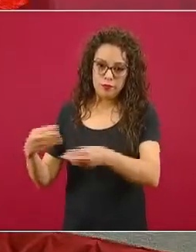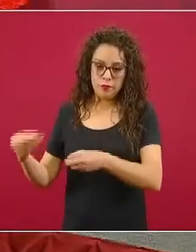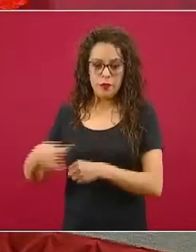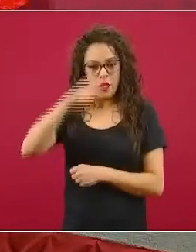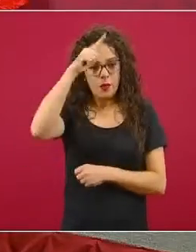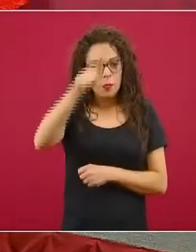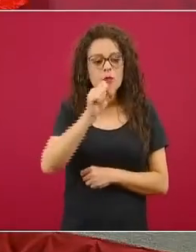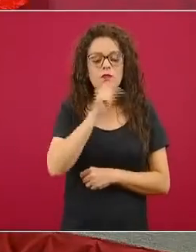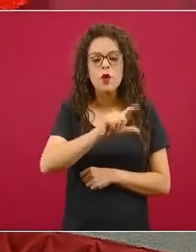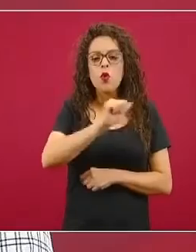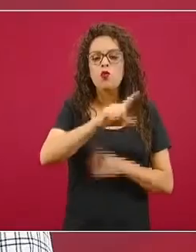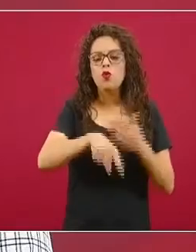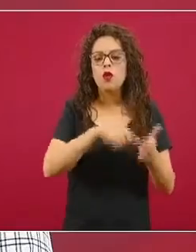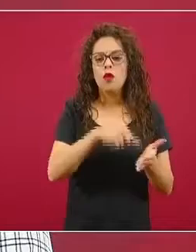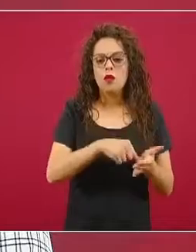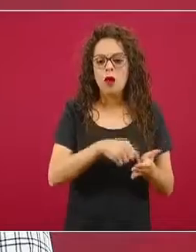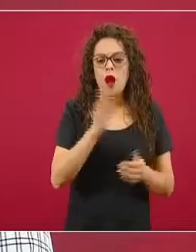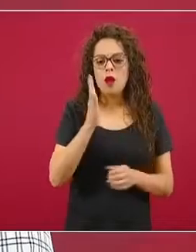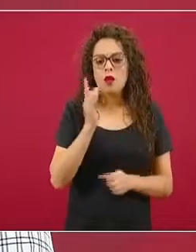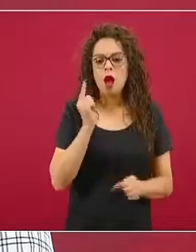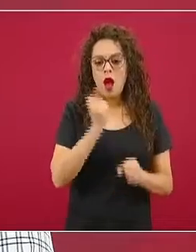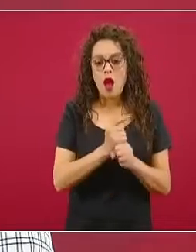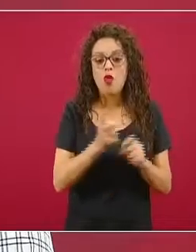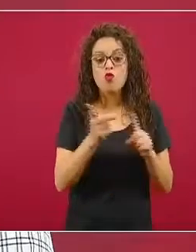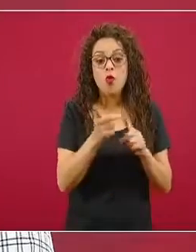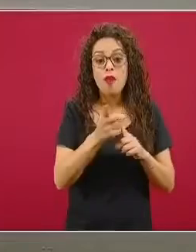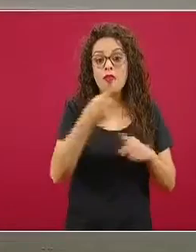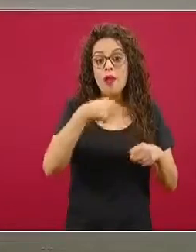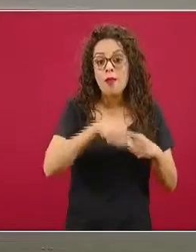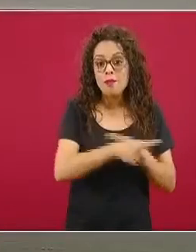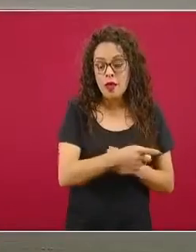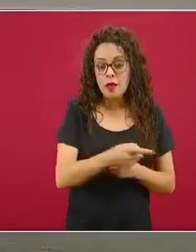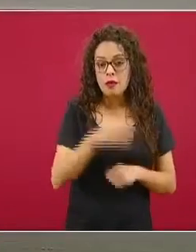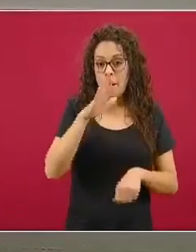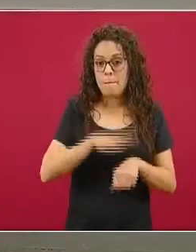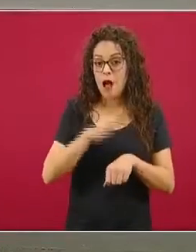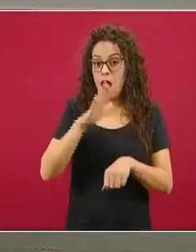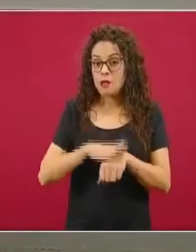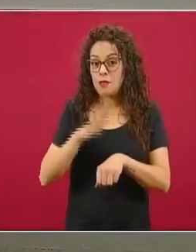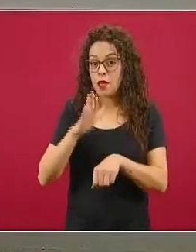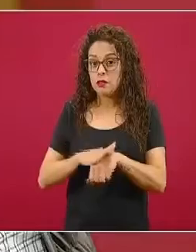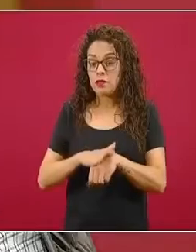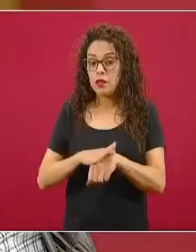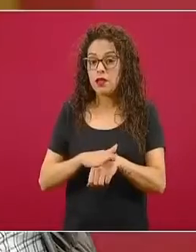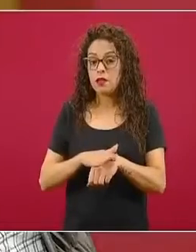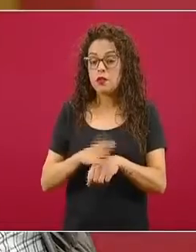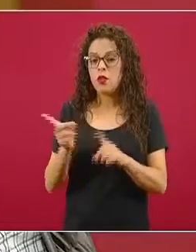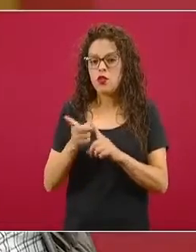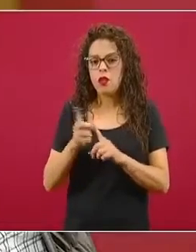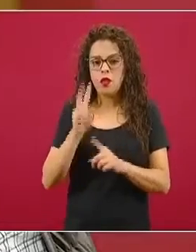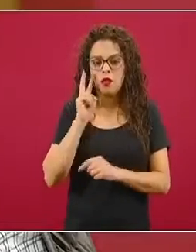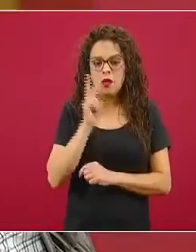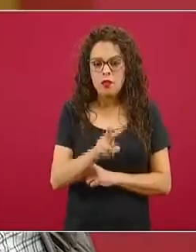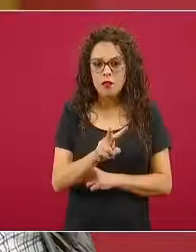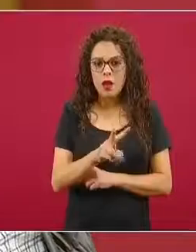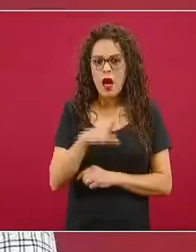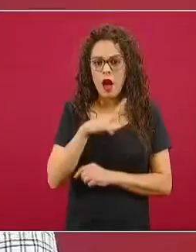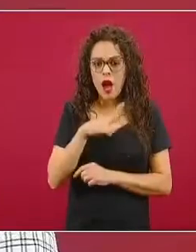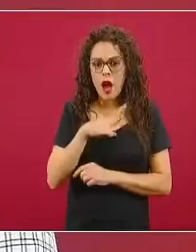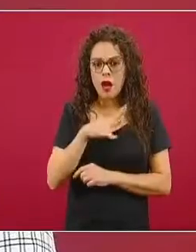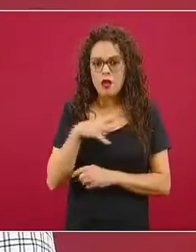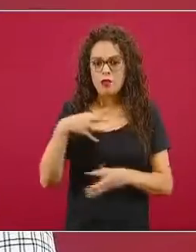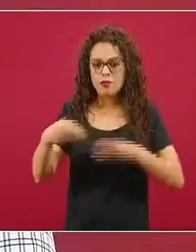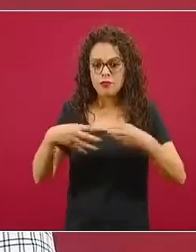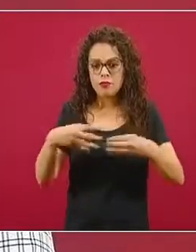también que fueron identificados en donde ocurrió. La mayor frecuencia precisamente la veíamos en el espacio